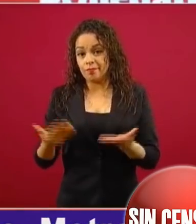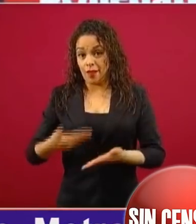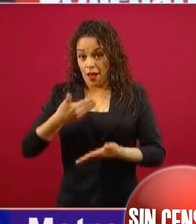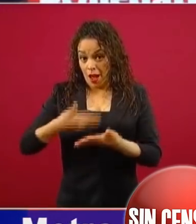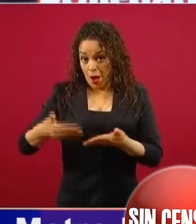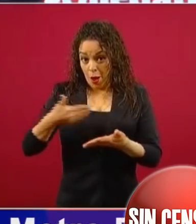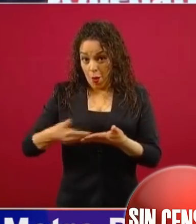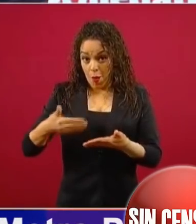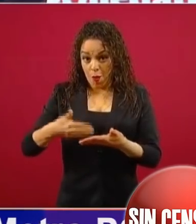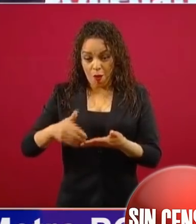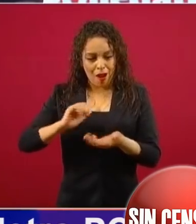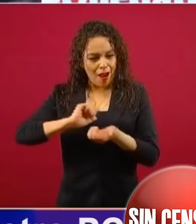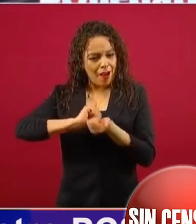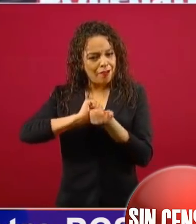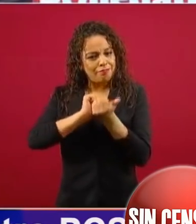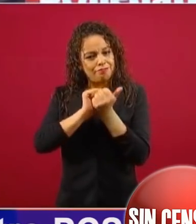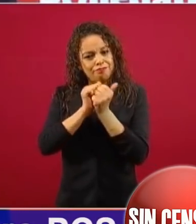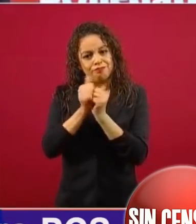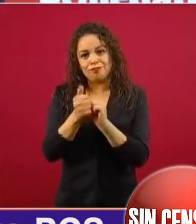en